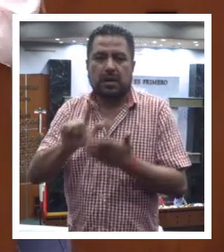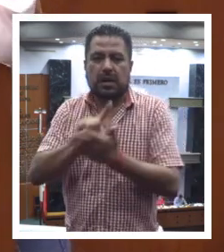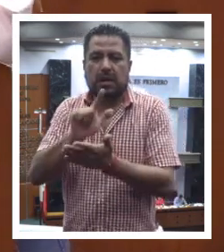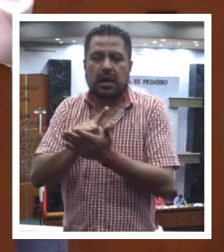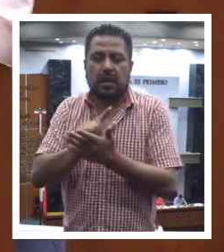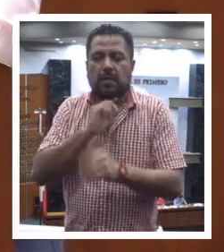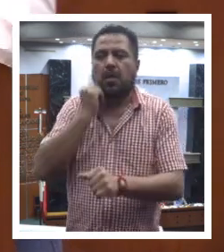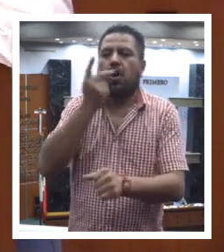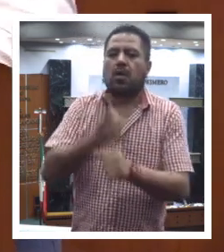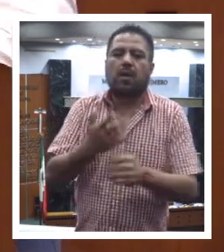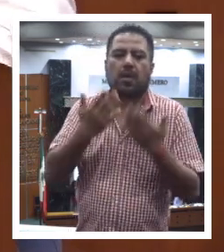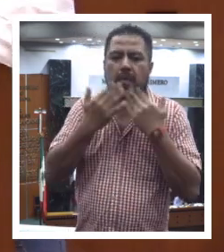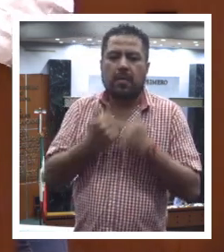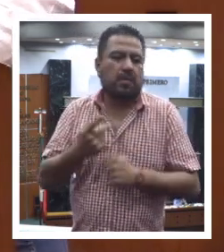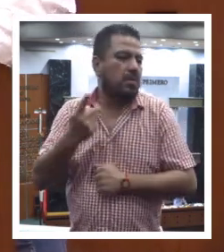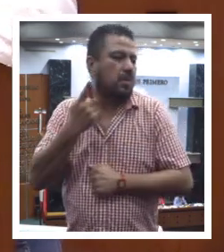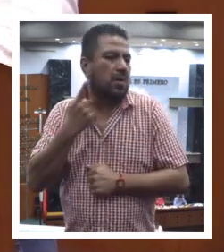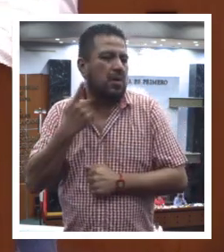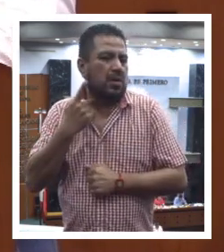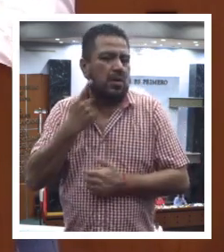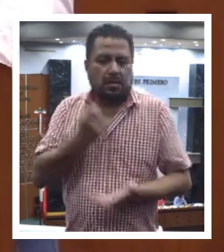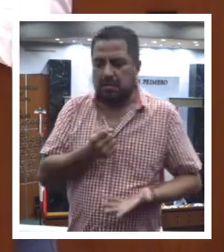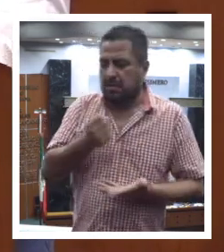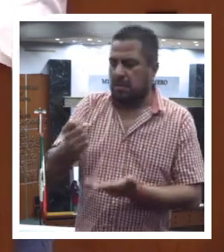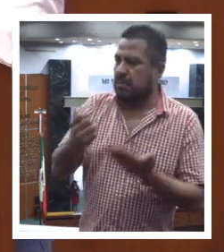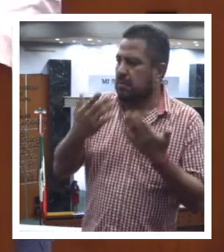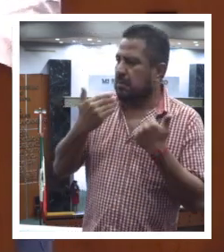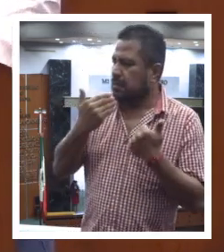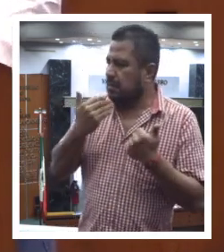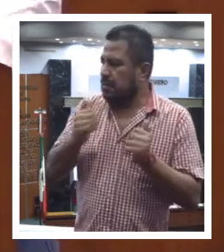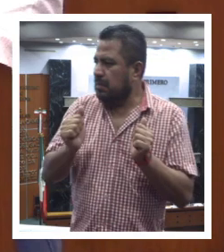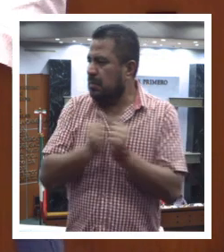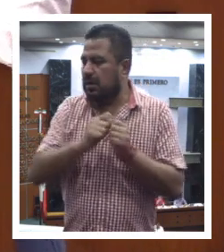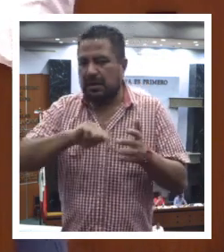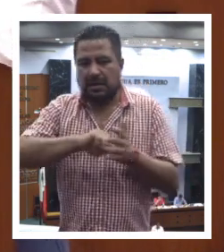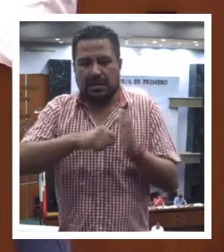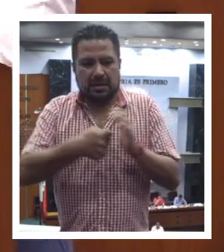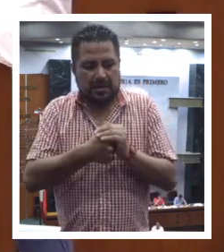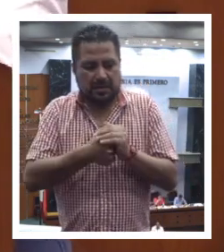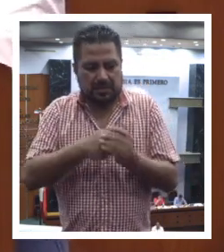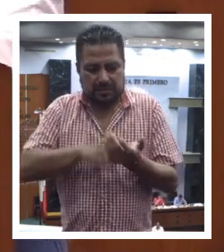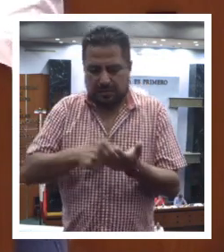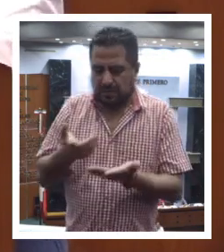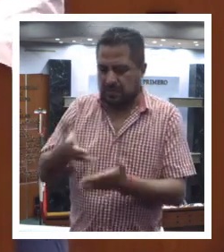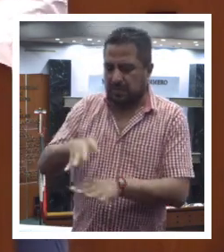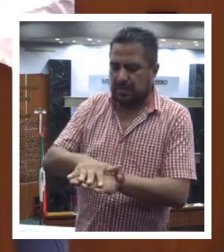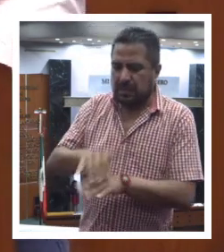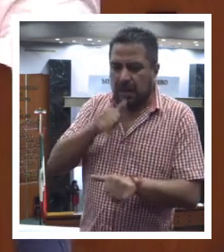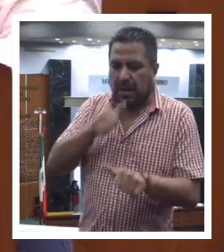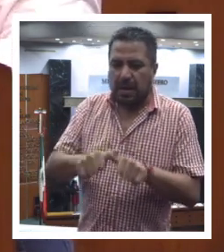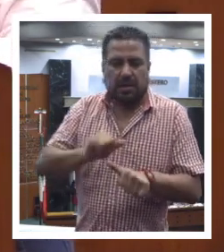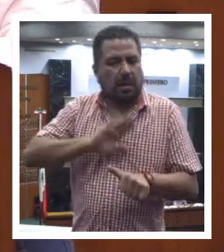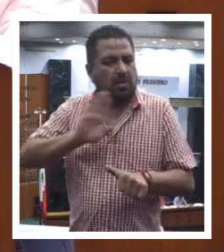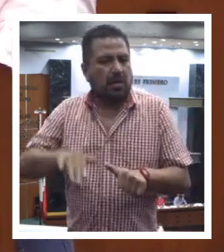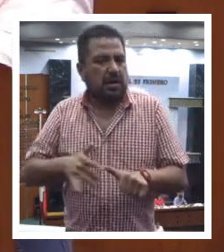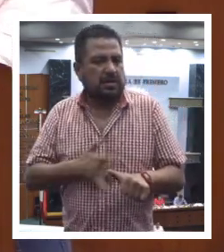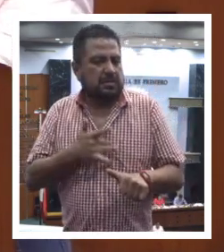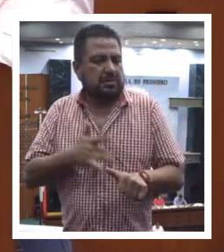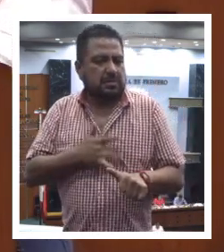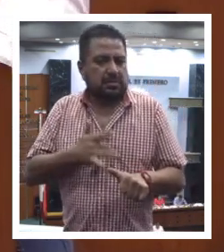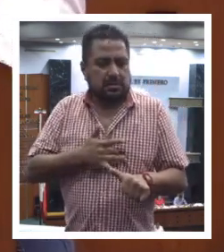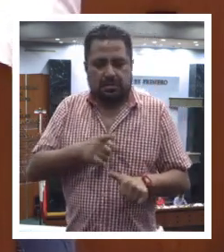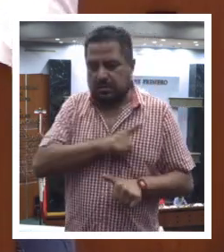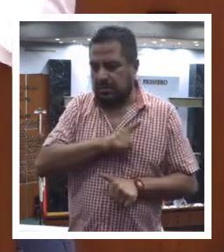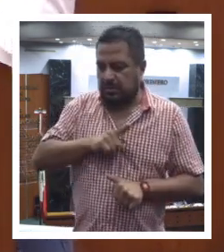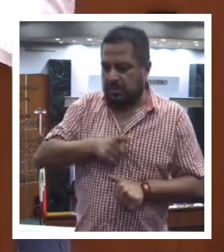sin voluntad política, sin presupuesto y sin una estrategia integral es letra muerta. Nos